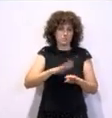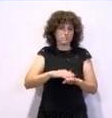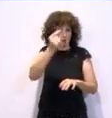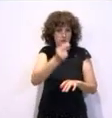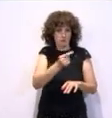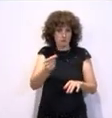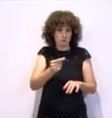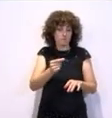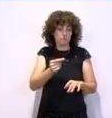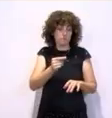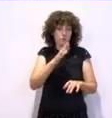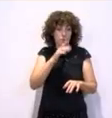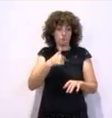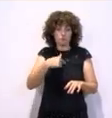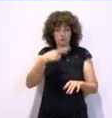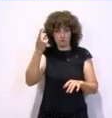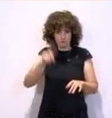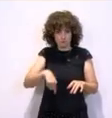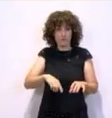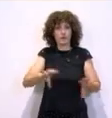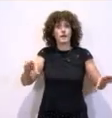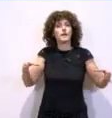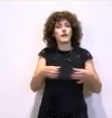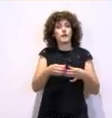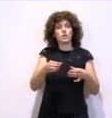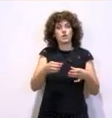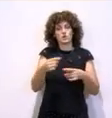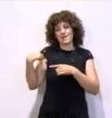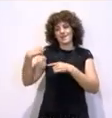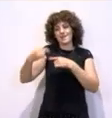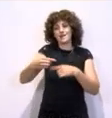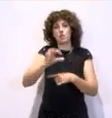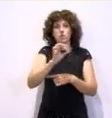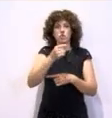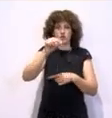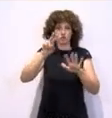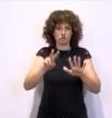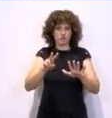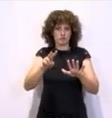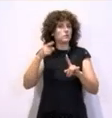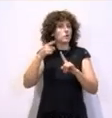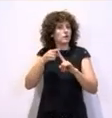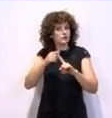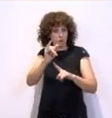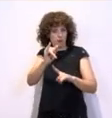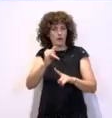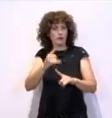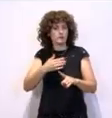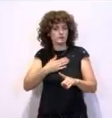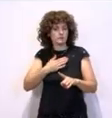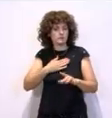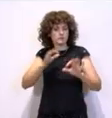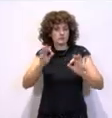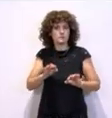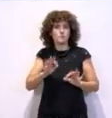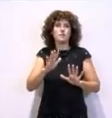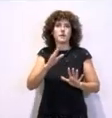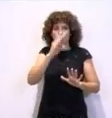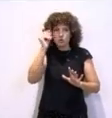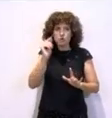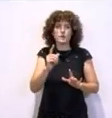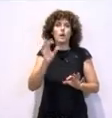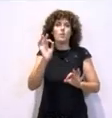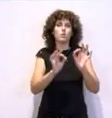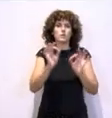también soy de la generación del 0,7 y creo en ello como un objetivo hacia el cual tender, pero sin olvidar que es un porcentaje. Si vamos a los